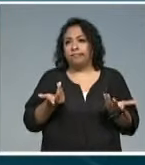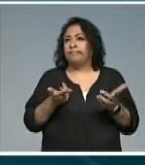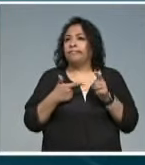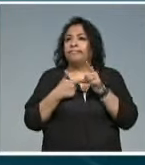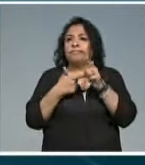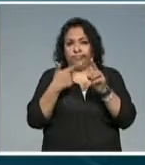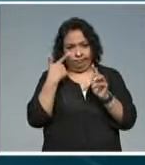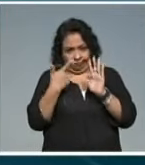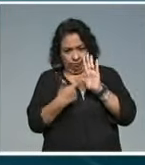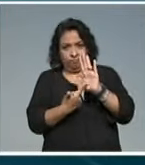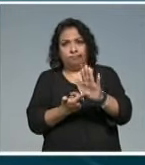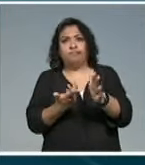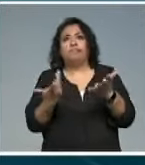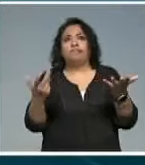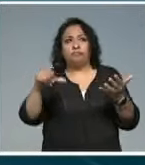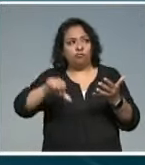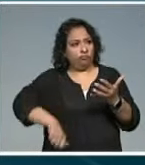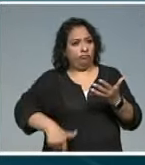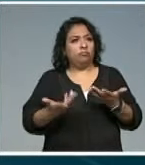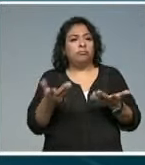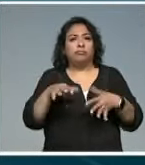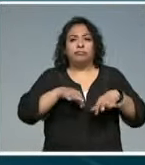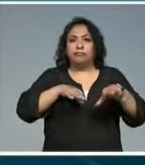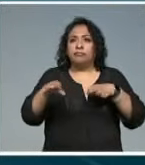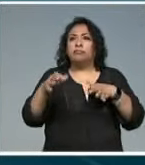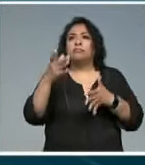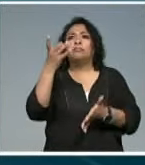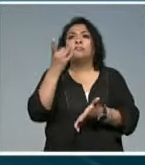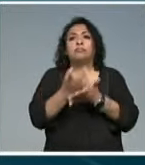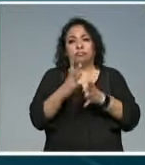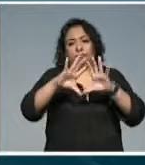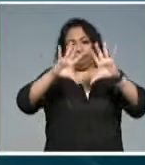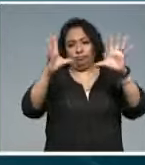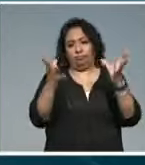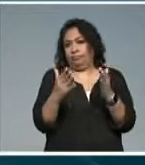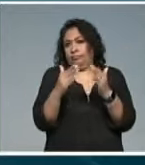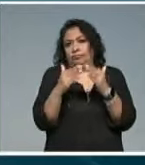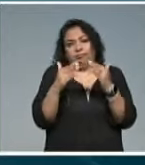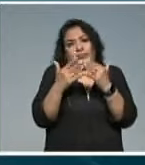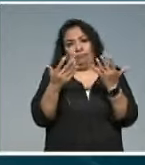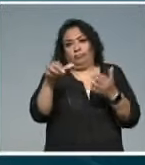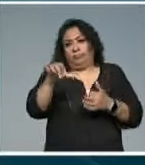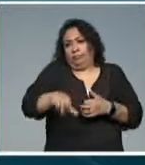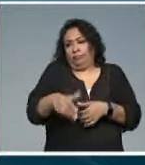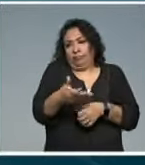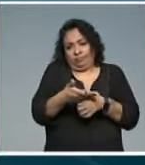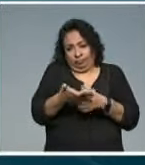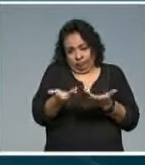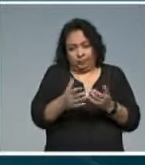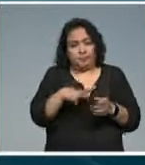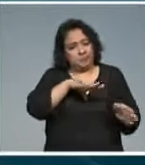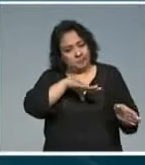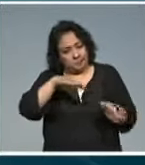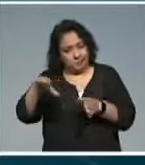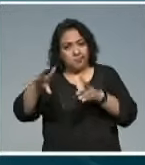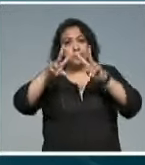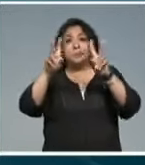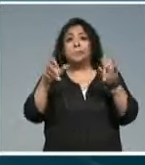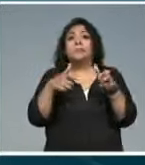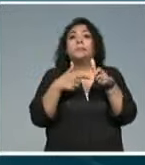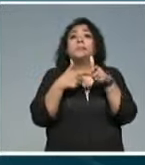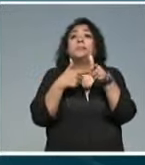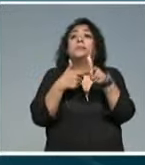seguir mostrándonos lo que estamos haciendo con nuestro único hogar hasta el momento. Y bueno, vamos a seguir platicando,